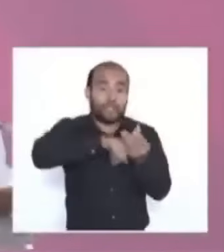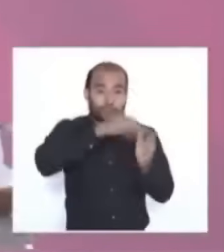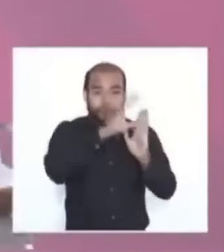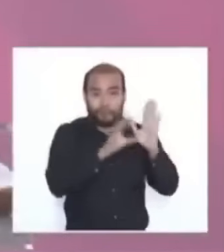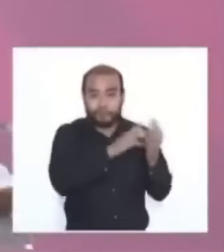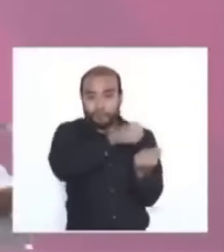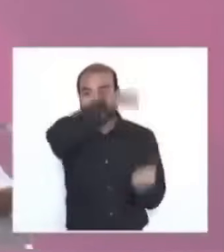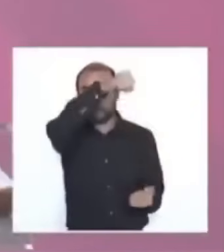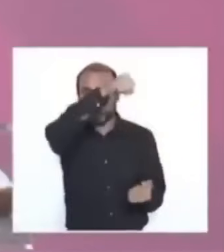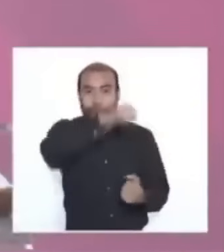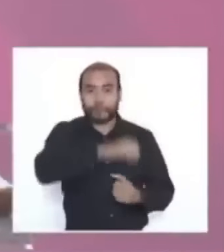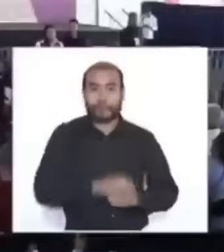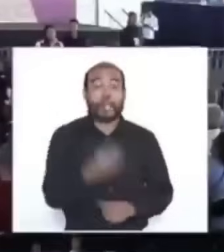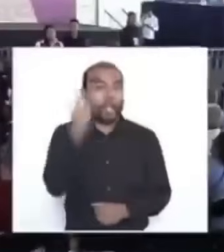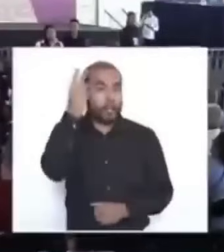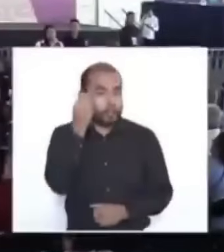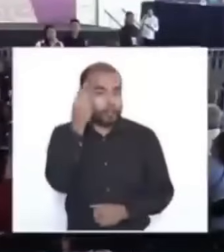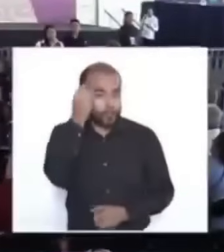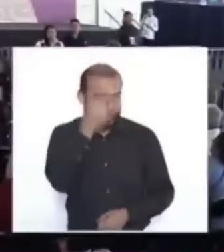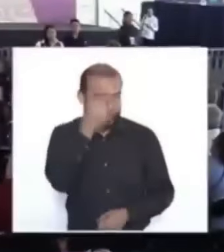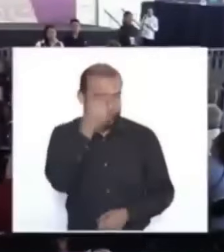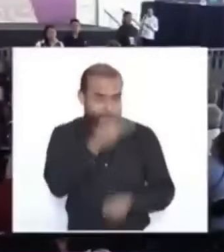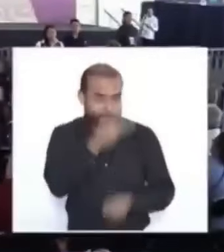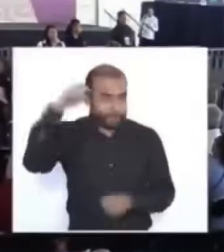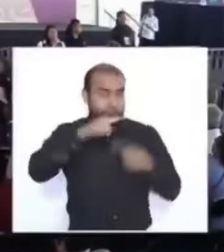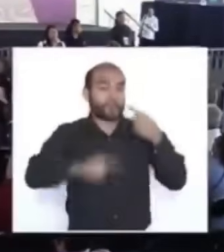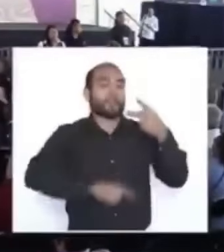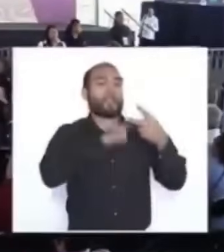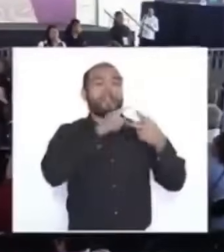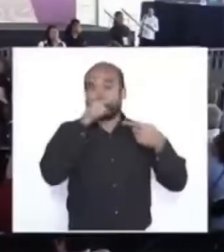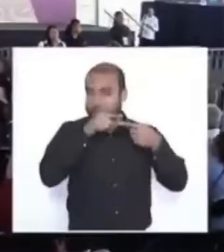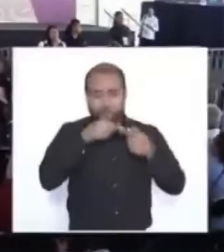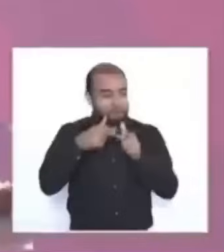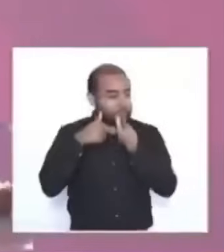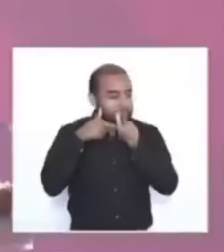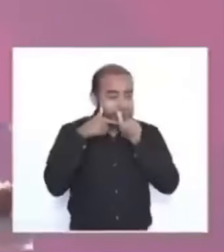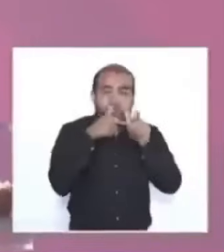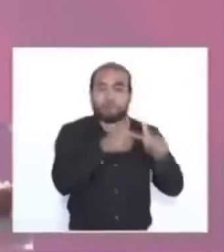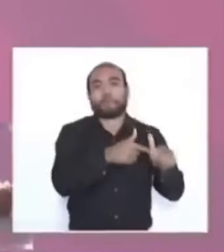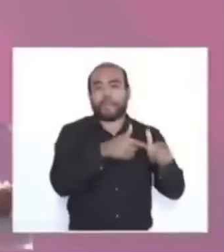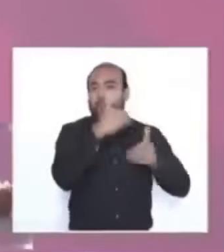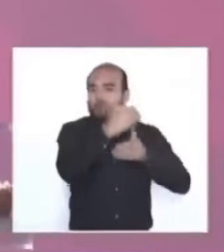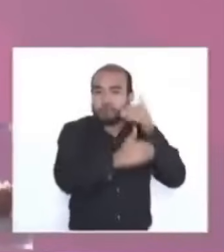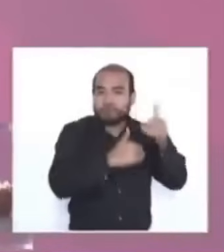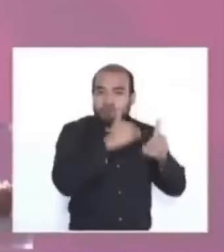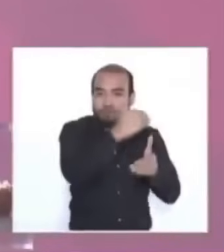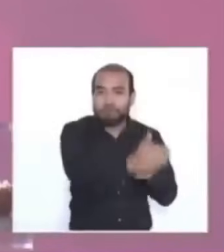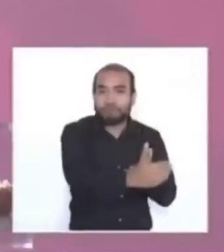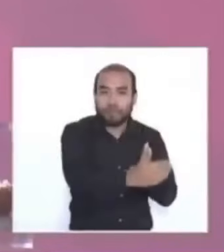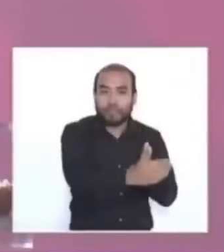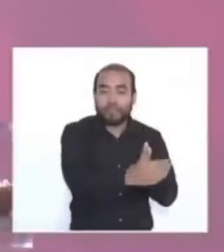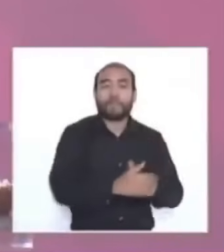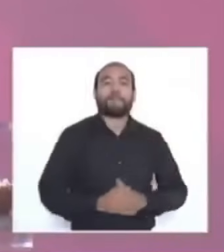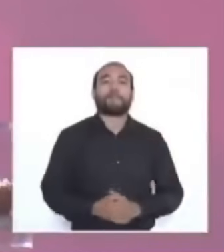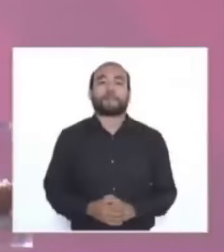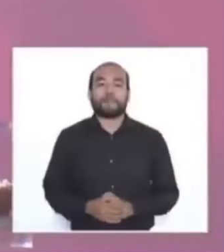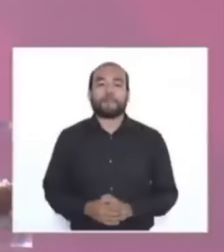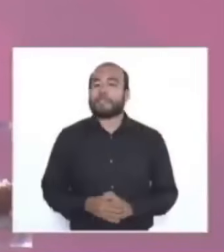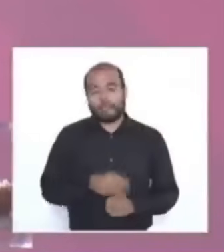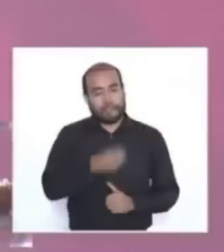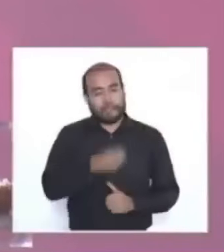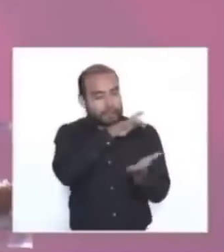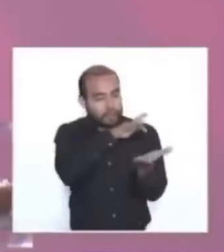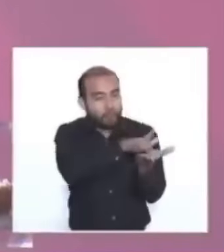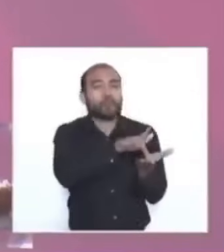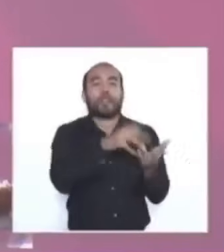La pensión adulto mayor la vamos a conservar y a fortalecer. El apoyo a personas